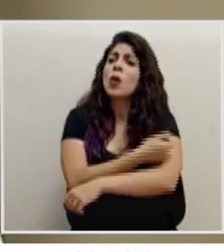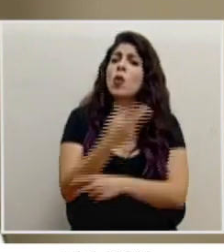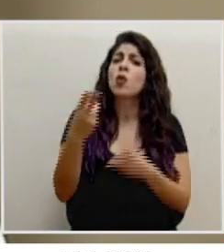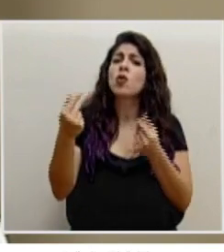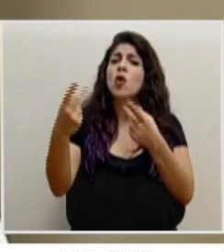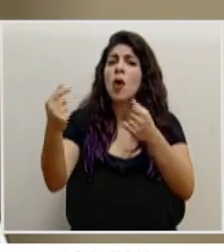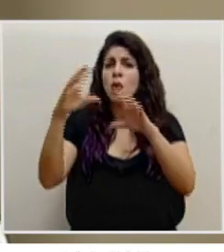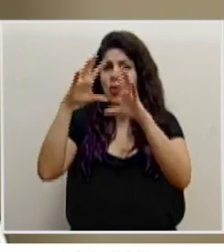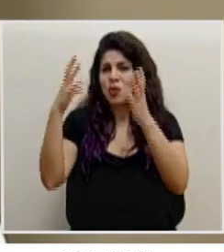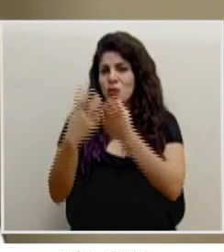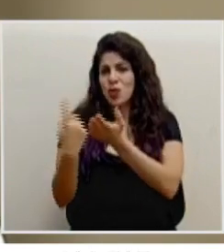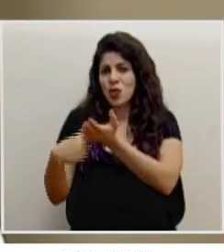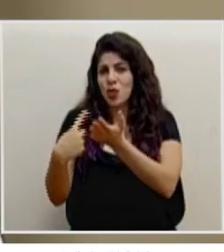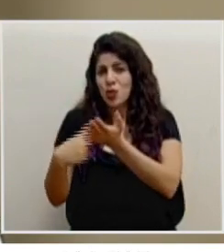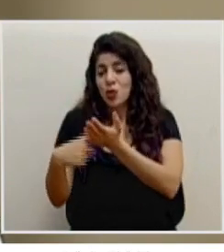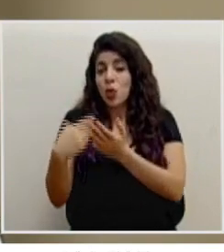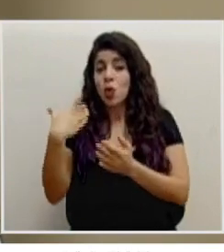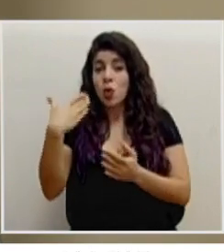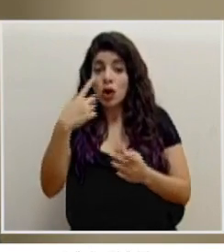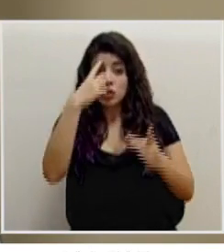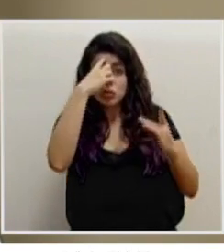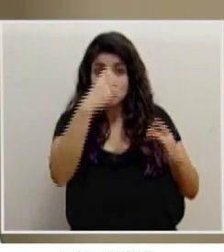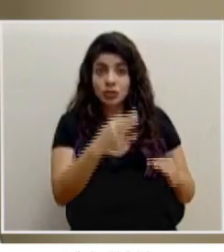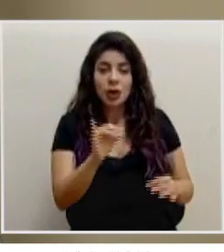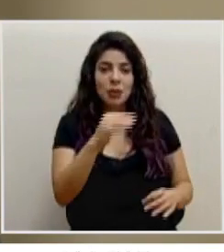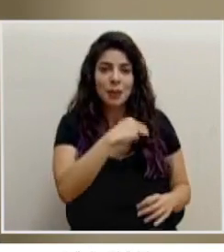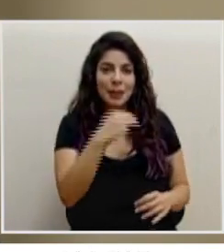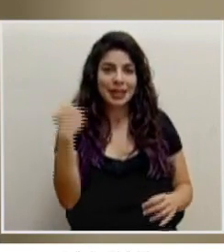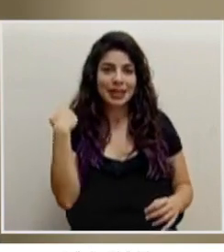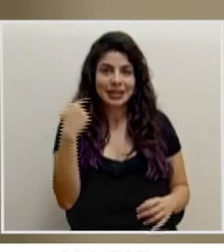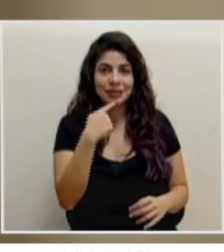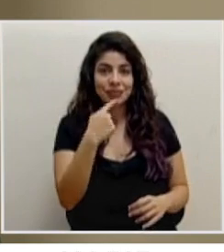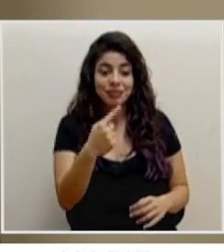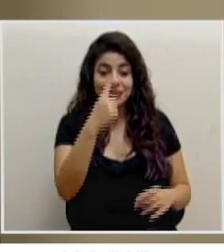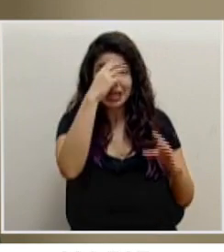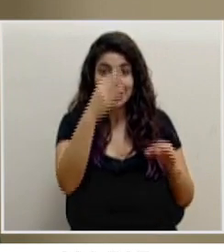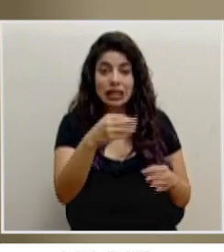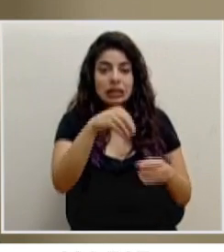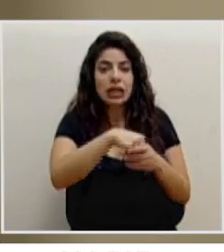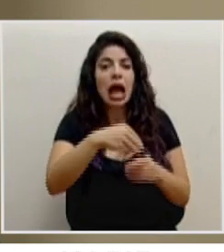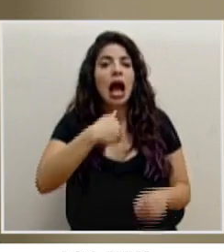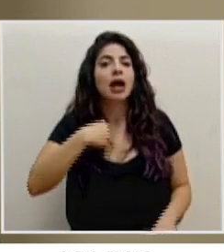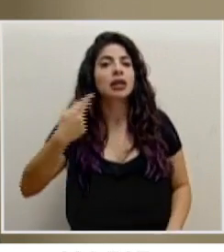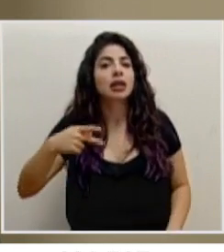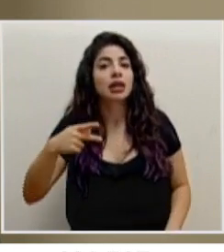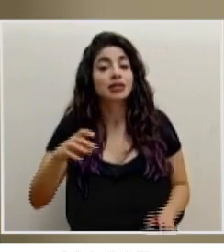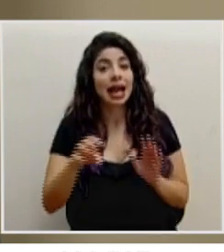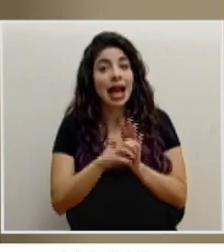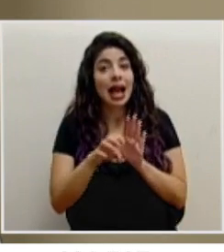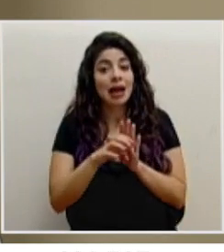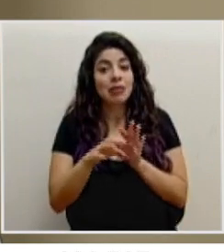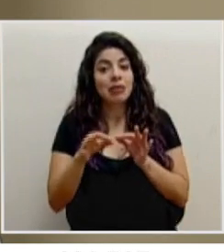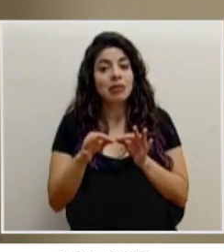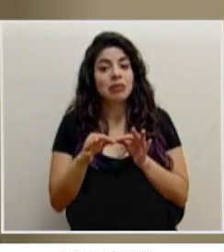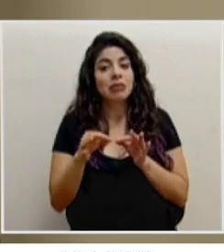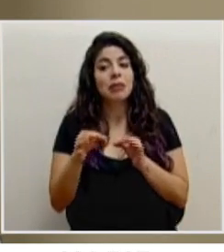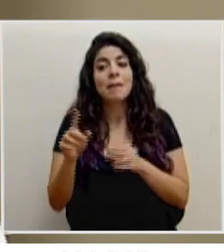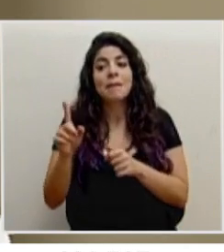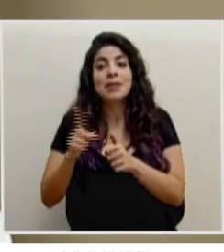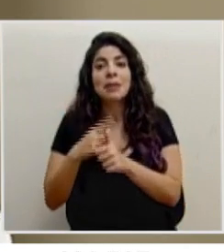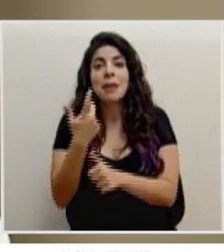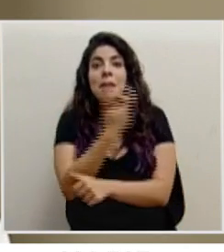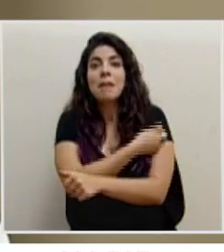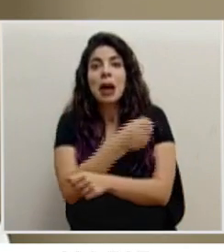rápido. Cada decisión, como lo dijo el señor ministro, conlleva riesgos, como adelantar en lo posible la administración de la primera